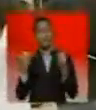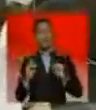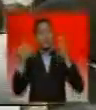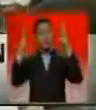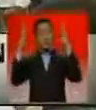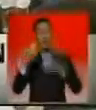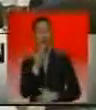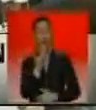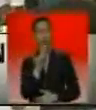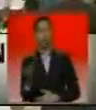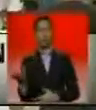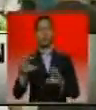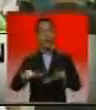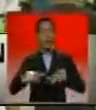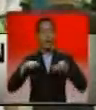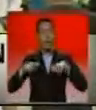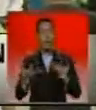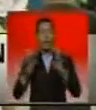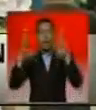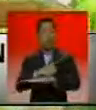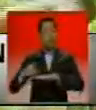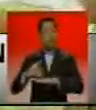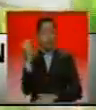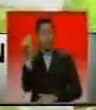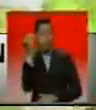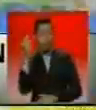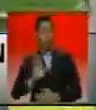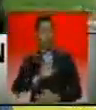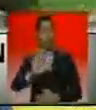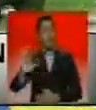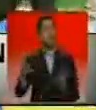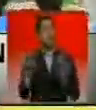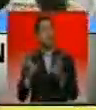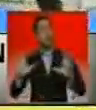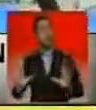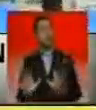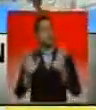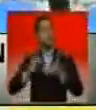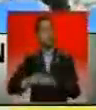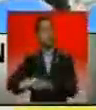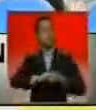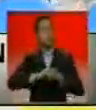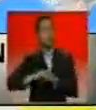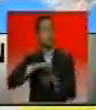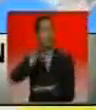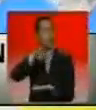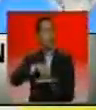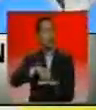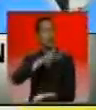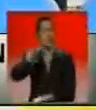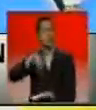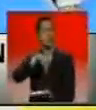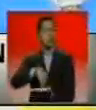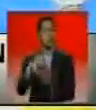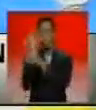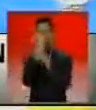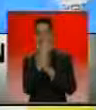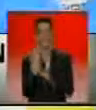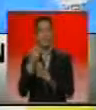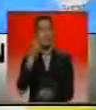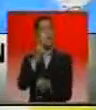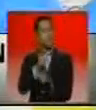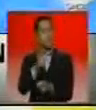eventos artísticos que comenzaron el fin de semana pasado en el Cantón Milagro, en la provincia del Guayas, y terminarán el sábado 27 de agosto en